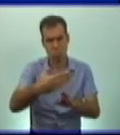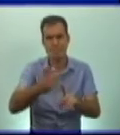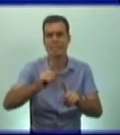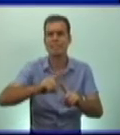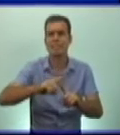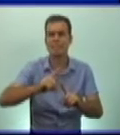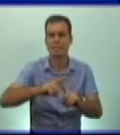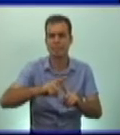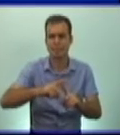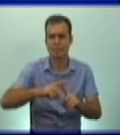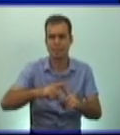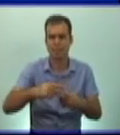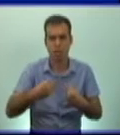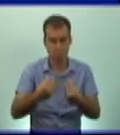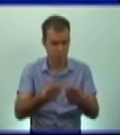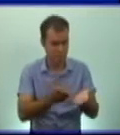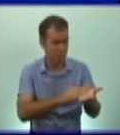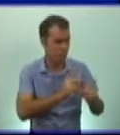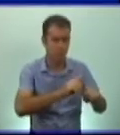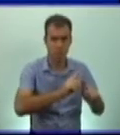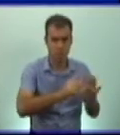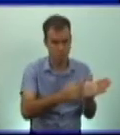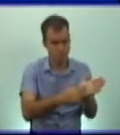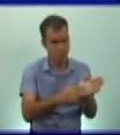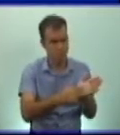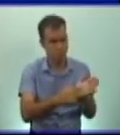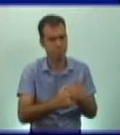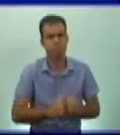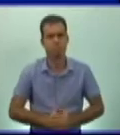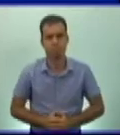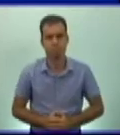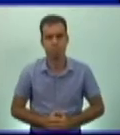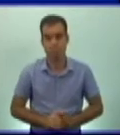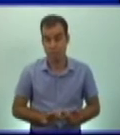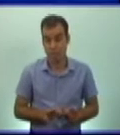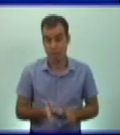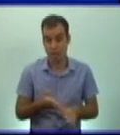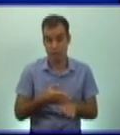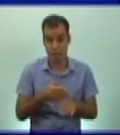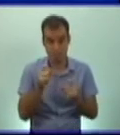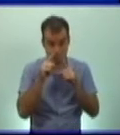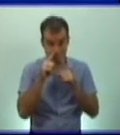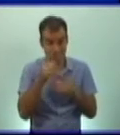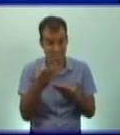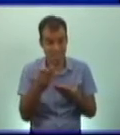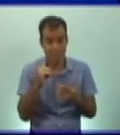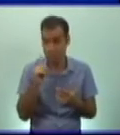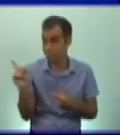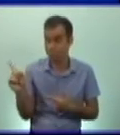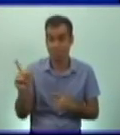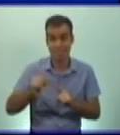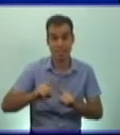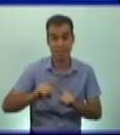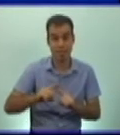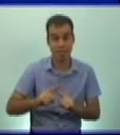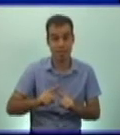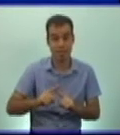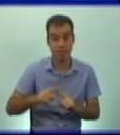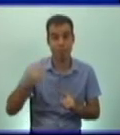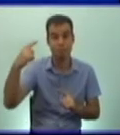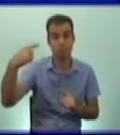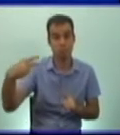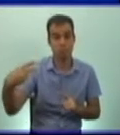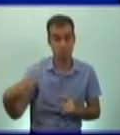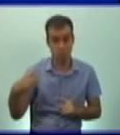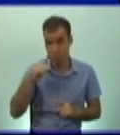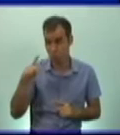independiente por el libro de texto. Entonces, para concluir, quiero dejarles propuestos estos ejercicios para